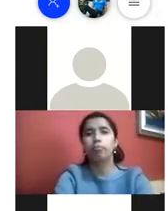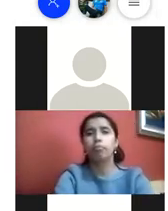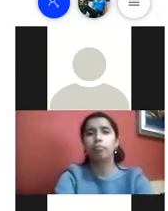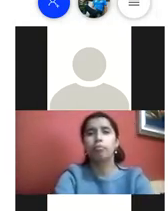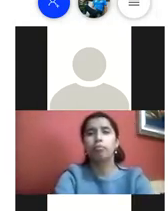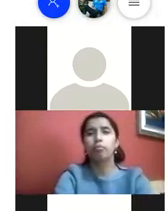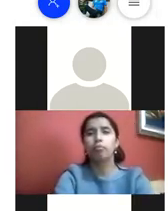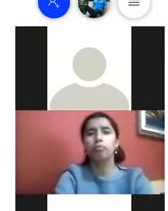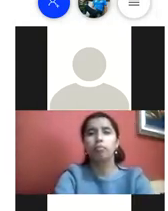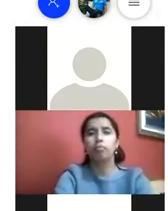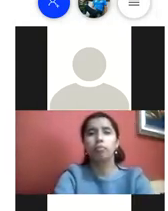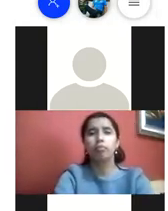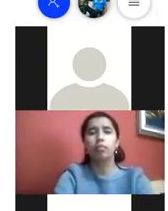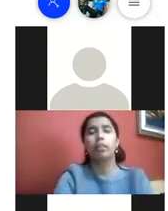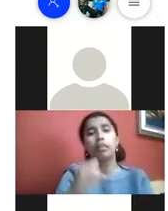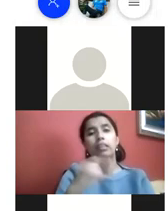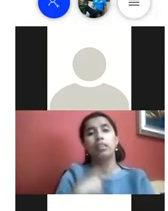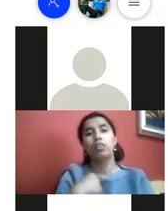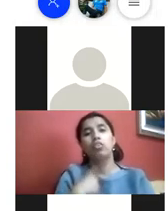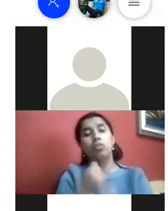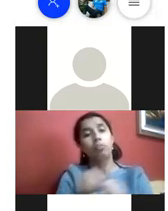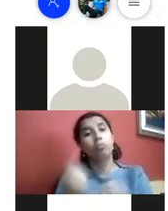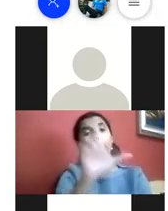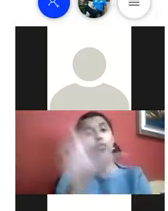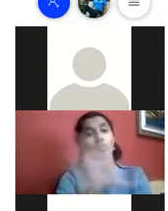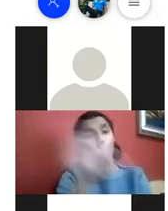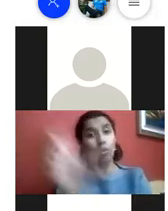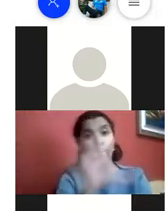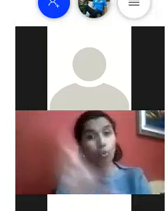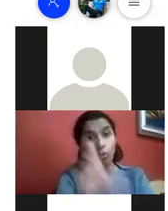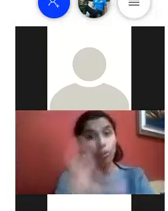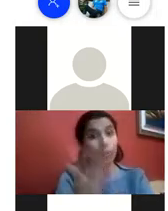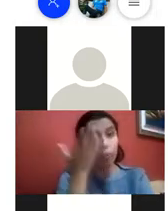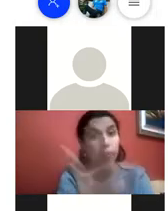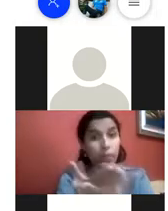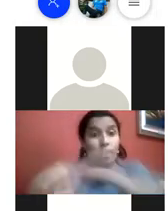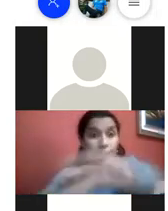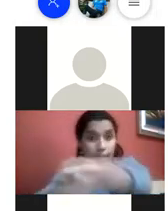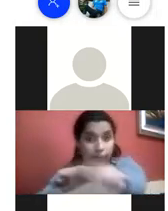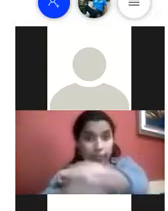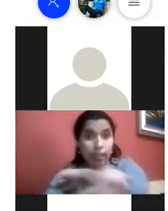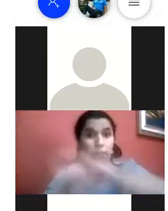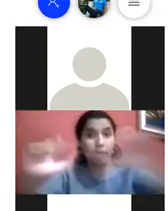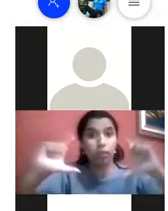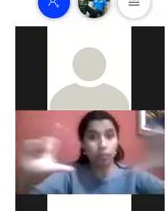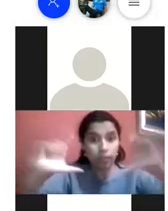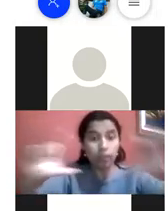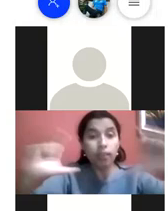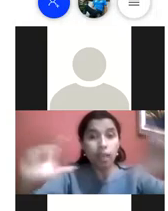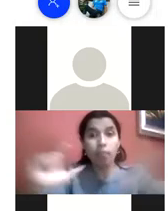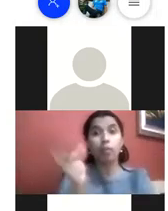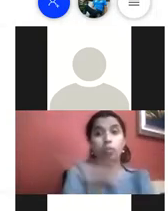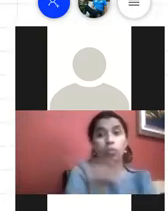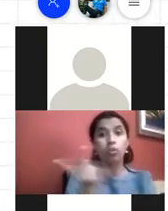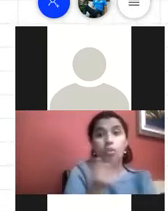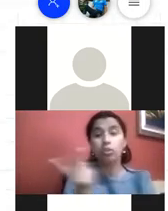sea que si yo el próximo lunes le pido un intervalo de confianza con uno de estos dos niveles de confianza, usted